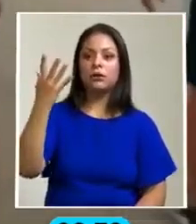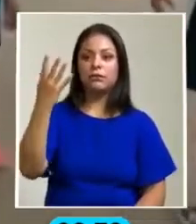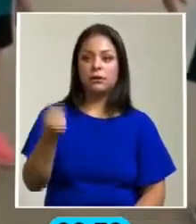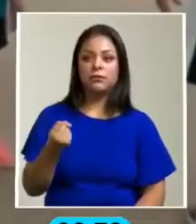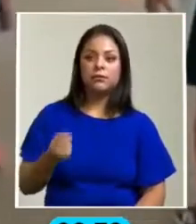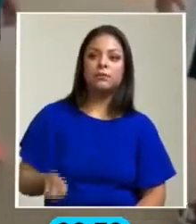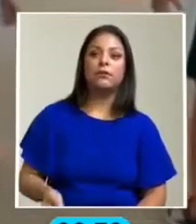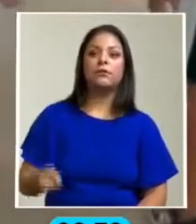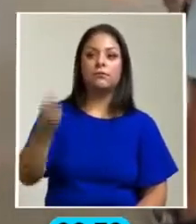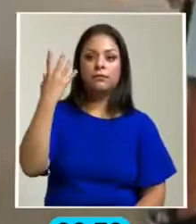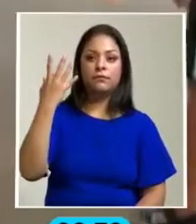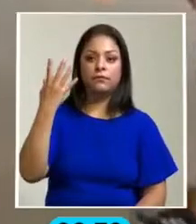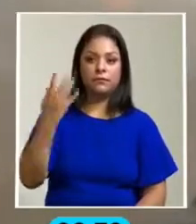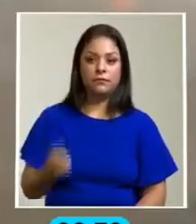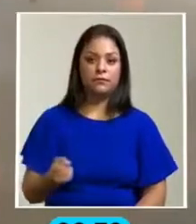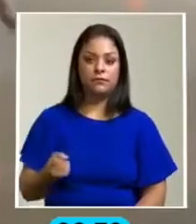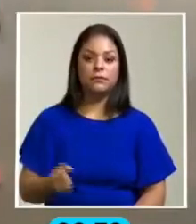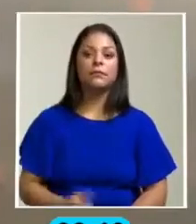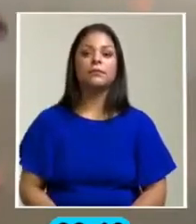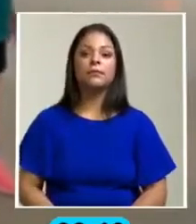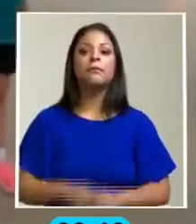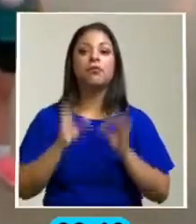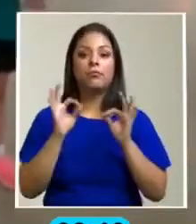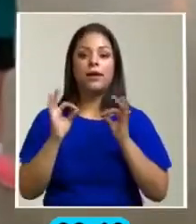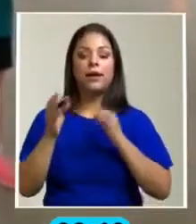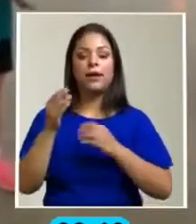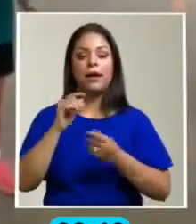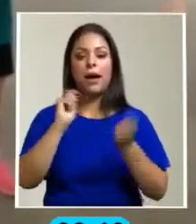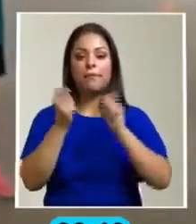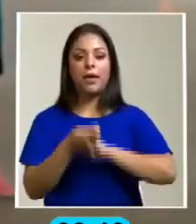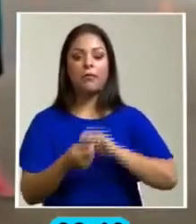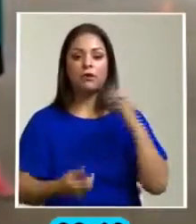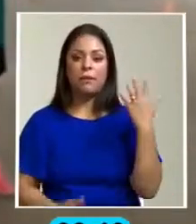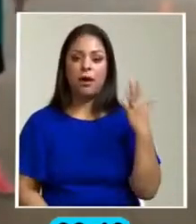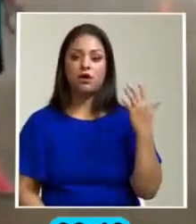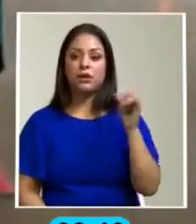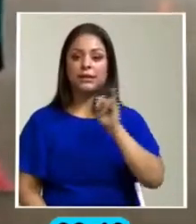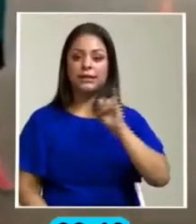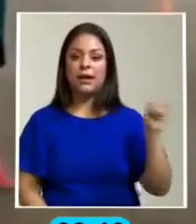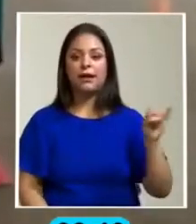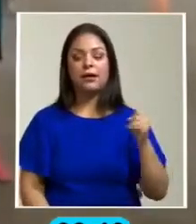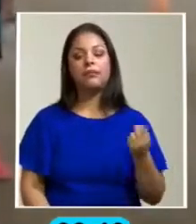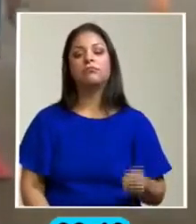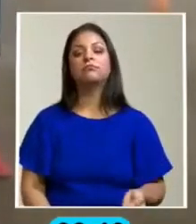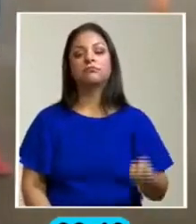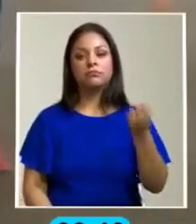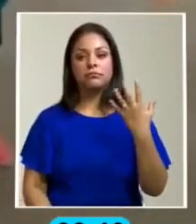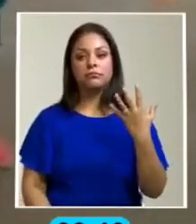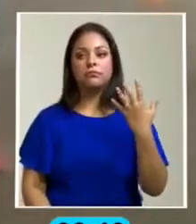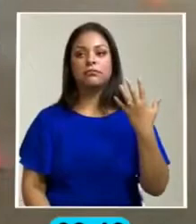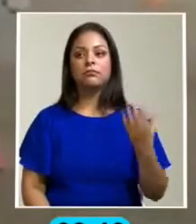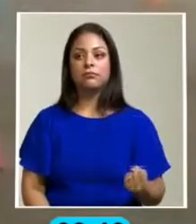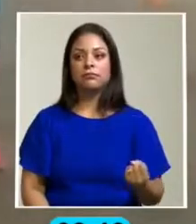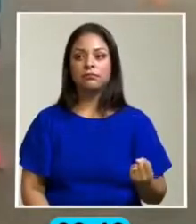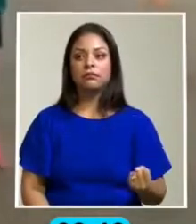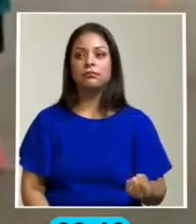fuerte, muy bien. Cambiamos de mano, mano izquierda. Vamos, con la otra mano, Sofi, muy